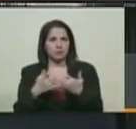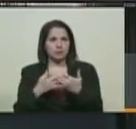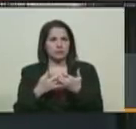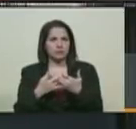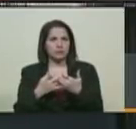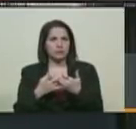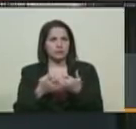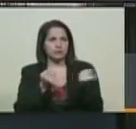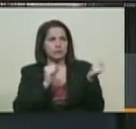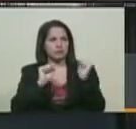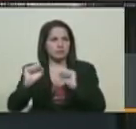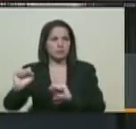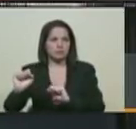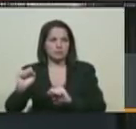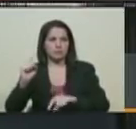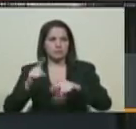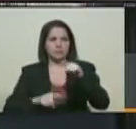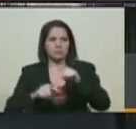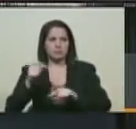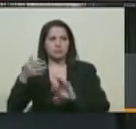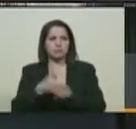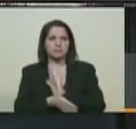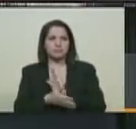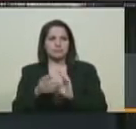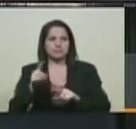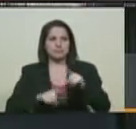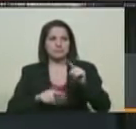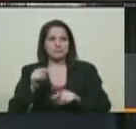la defensa financiera de nuestro país.